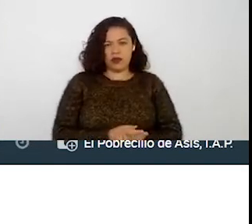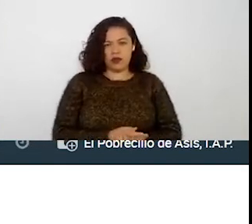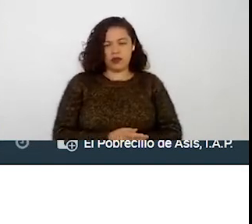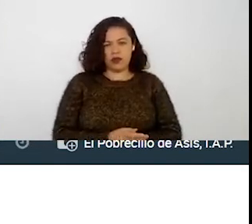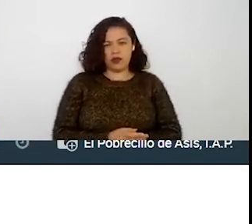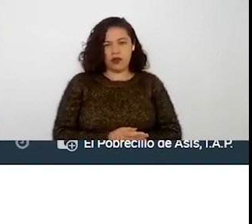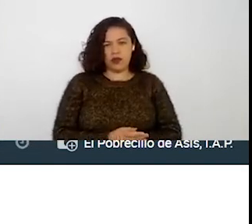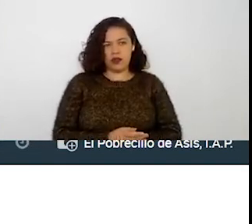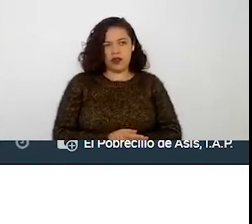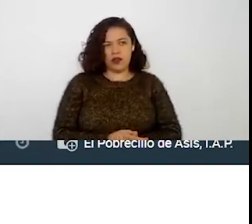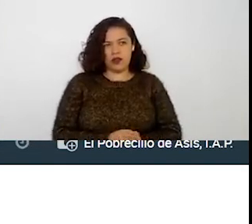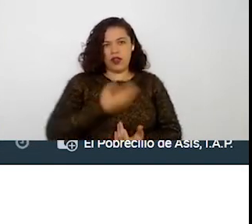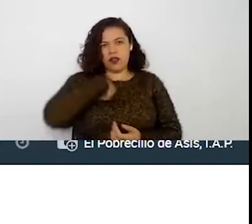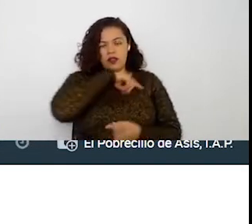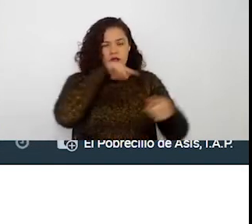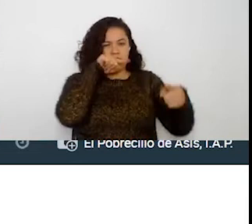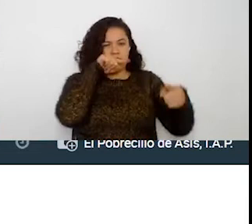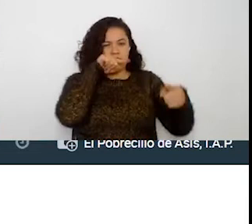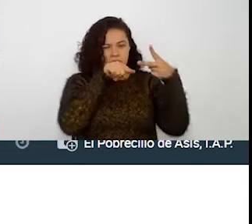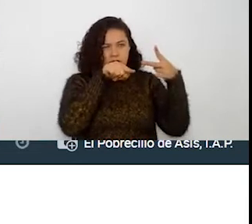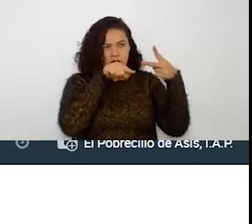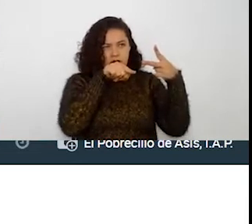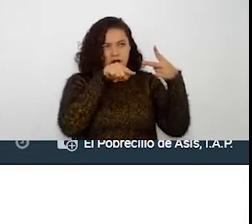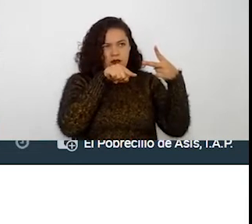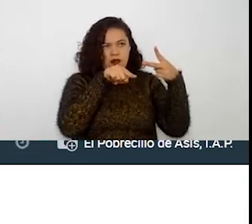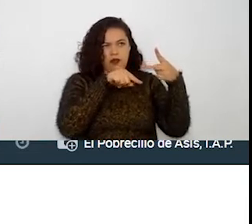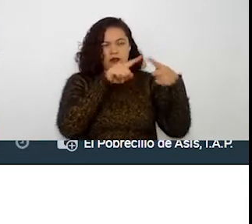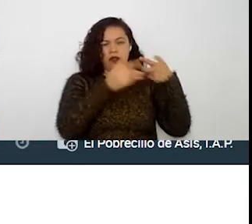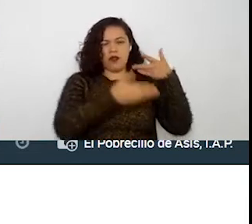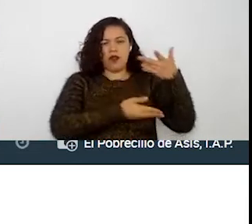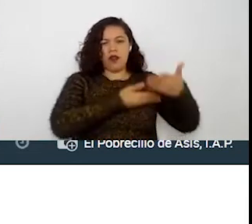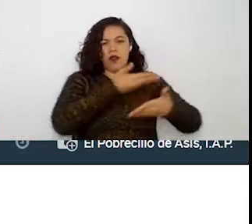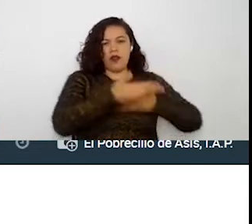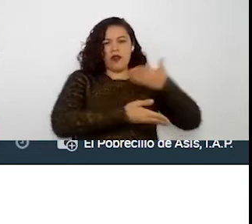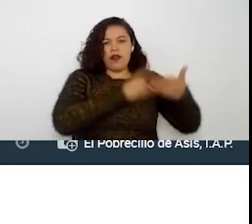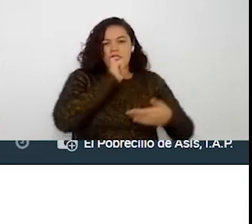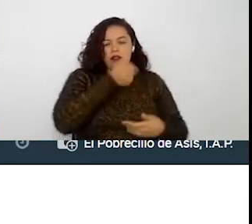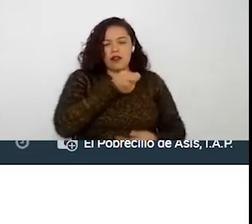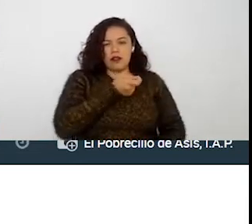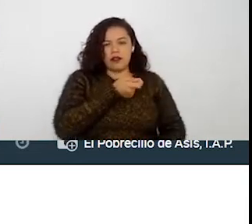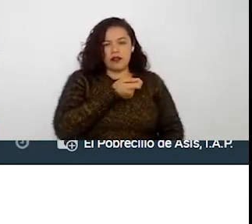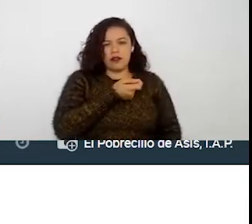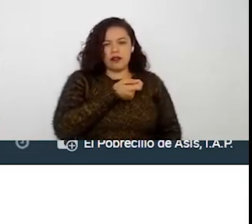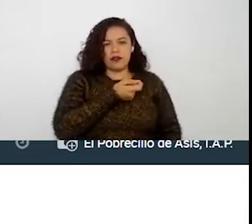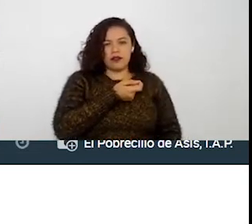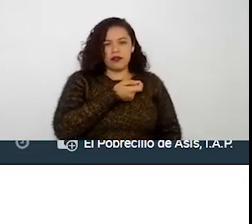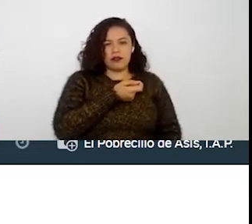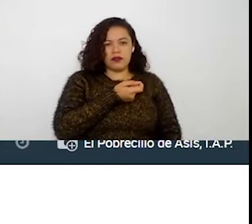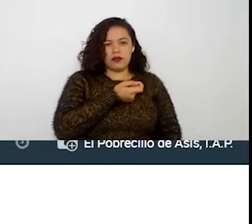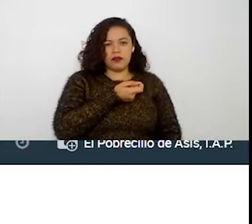se refiere a nuestros objetivos un servicio que se refiere a digamos